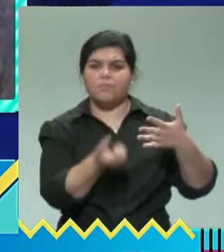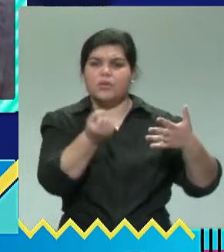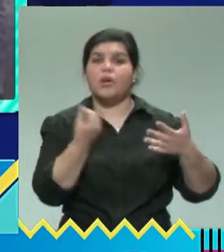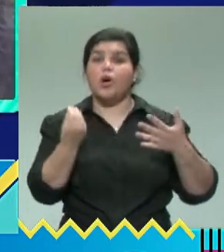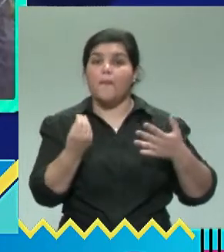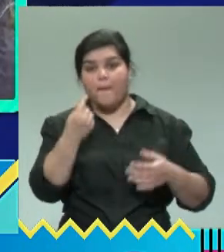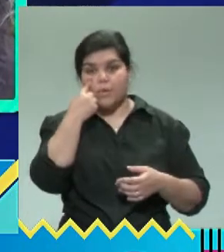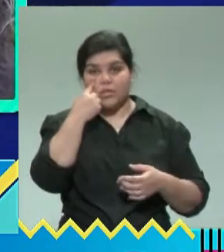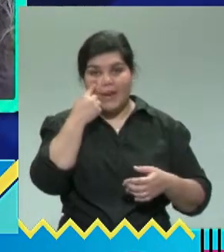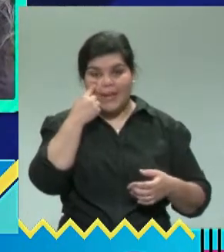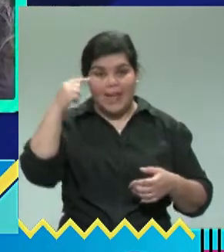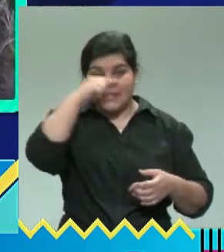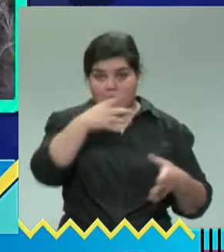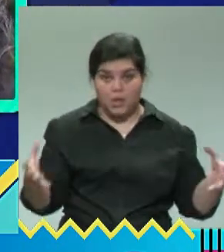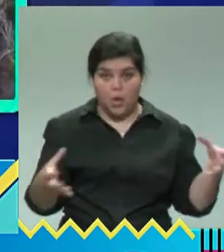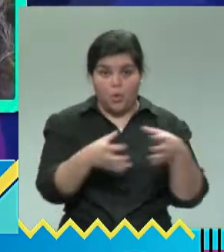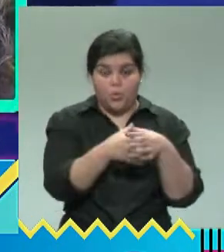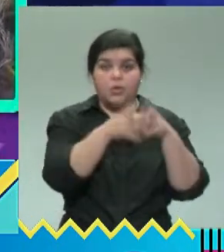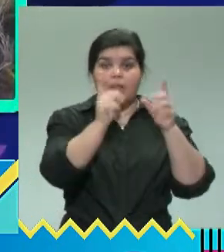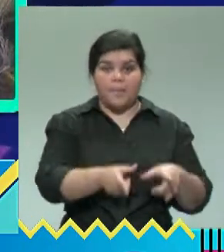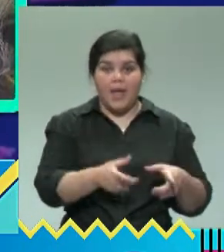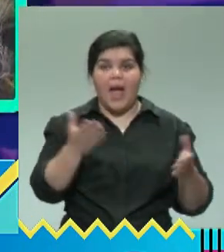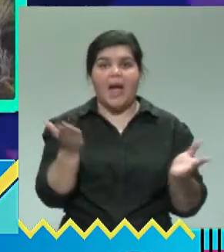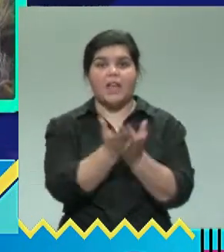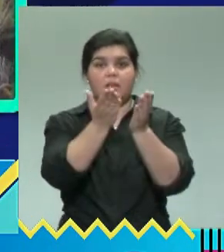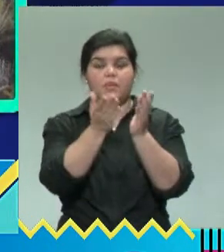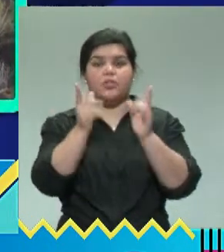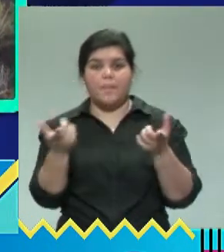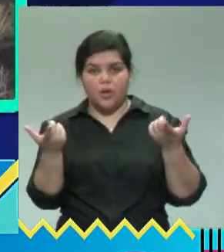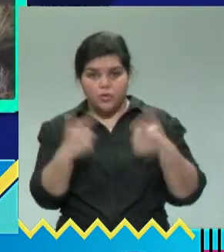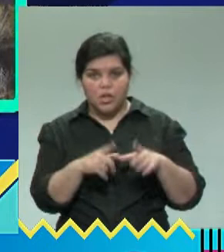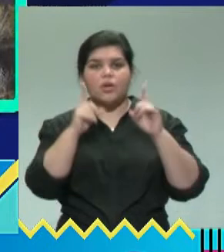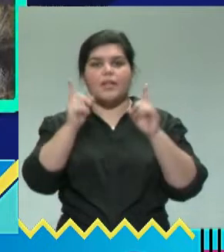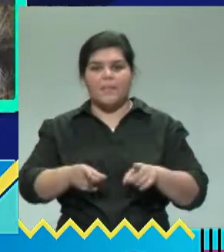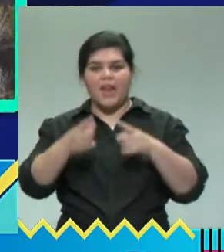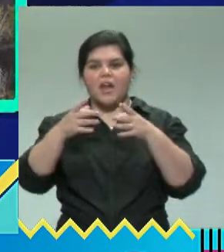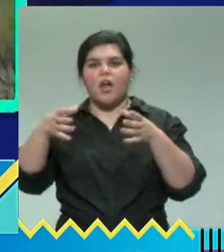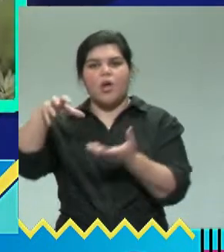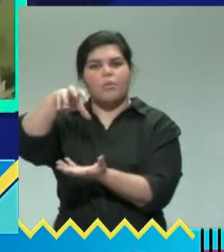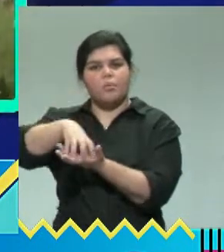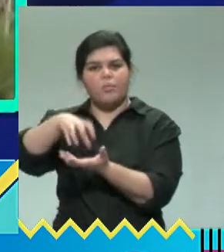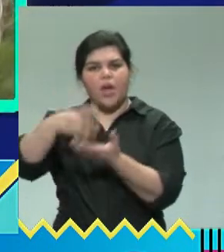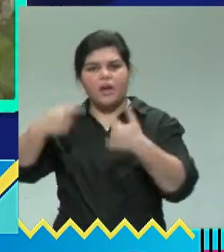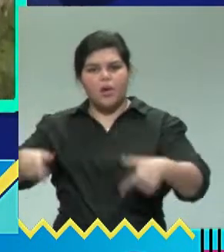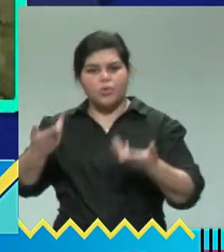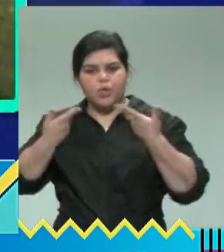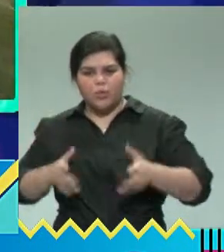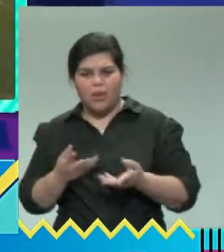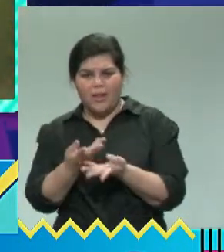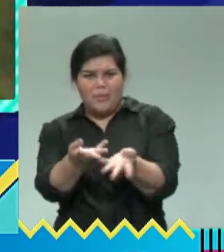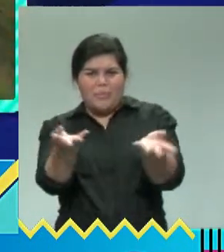municipios, la parte académica, el consejo y recursos naturales. Es decir, Las mesas de trabajo son